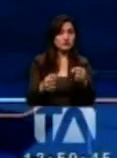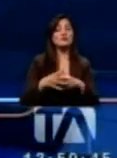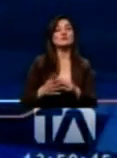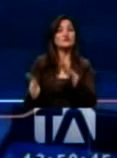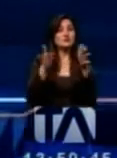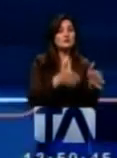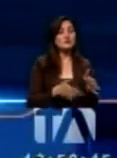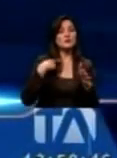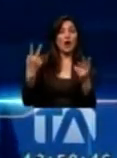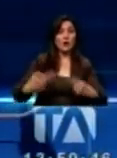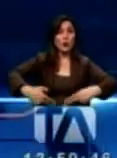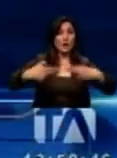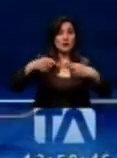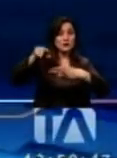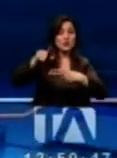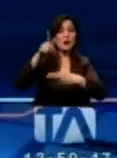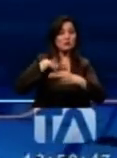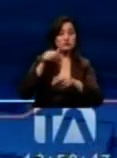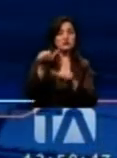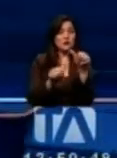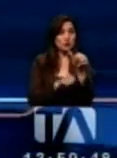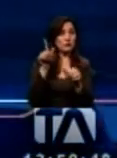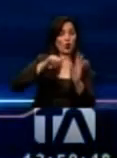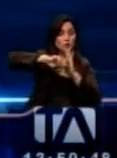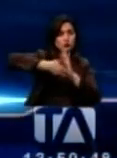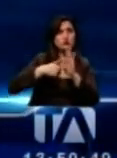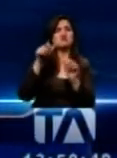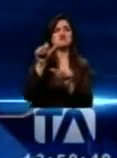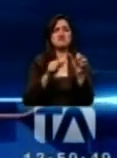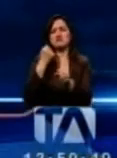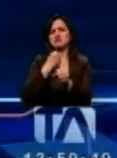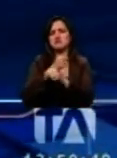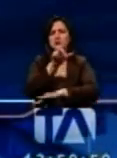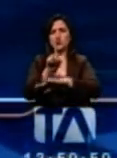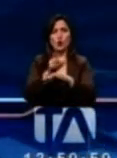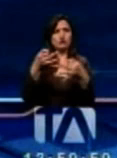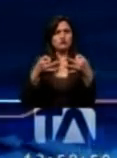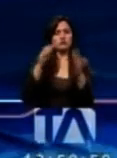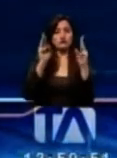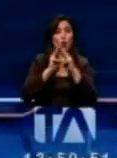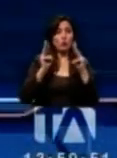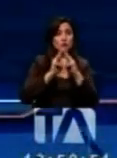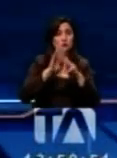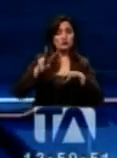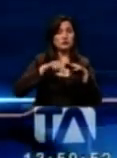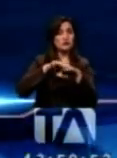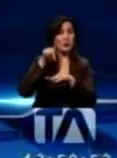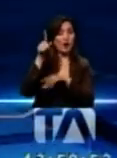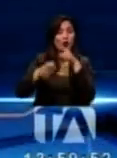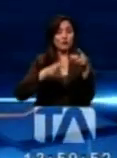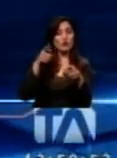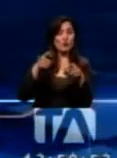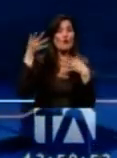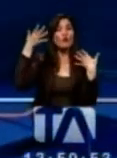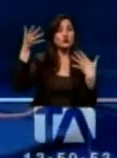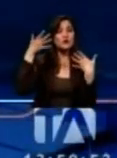también de la Corporación Aduanera Ecuatoriana, de la Contraloría General del Estado. Trabajó en la Dirección Jurídica del Congreso Nacional. Incluso fue jefe